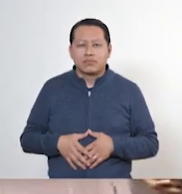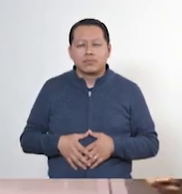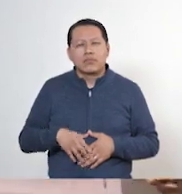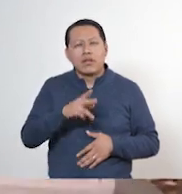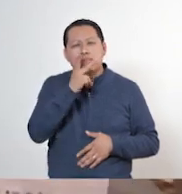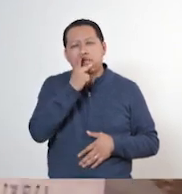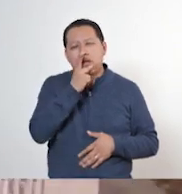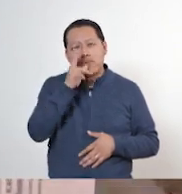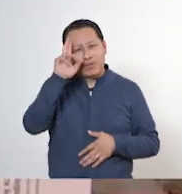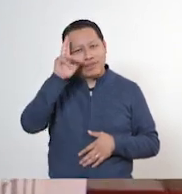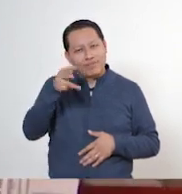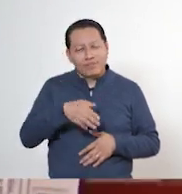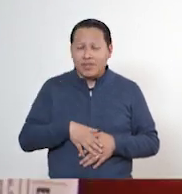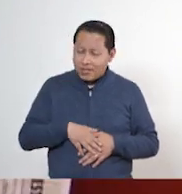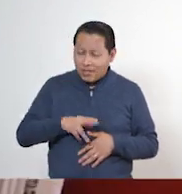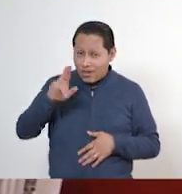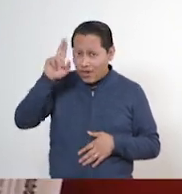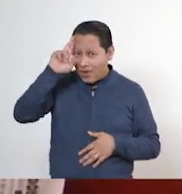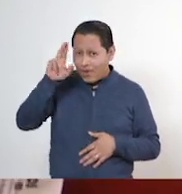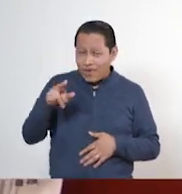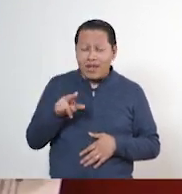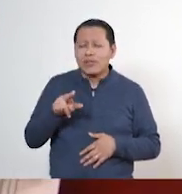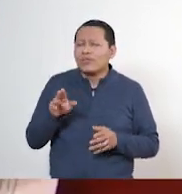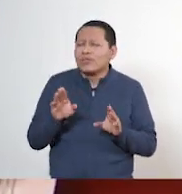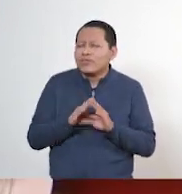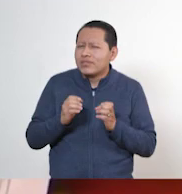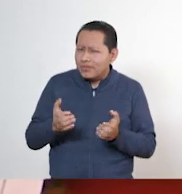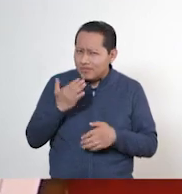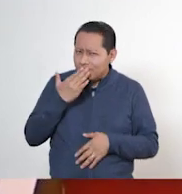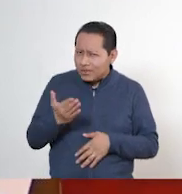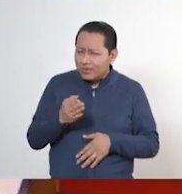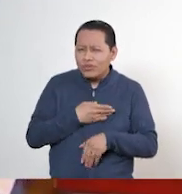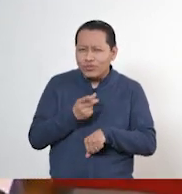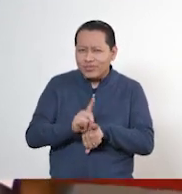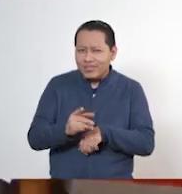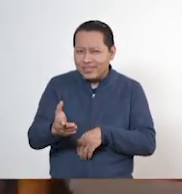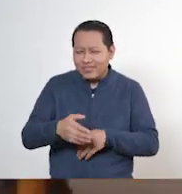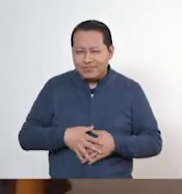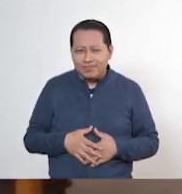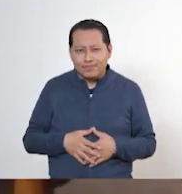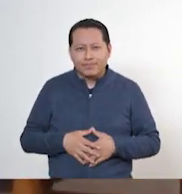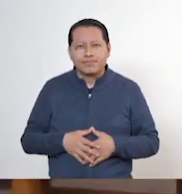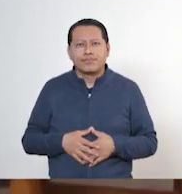Hola, pa. Hola, mijo. Buenos días. Buenos días.